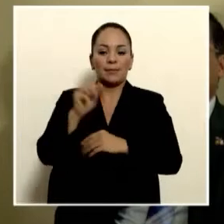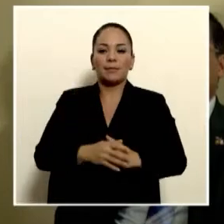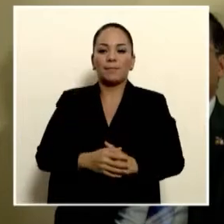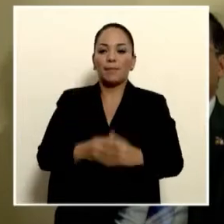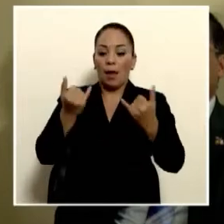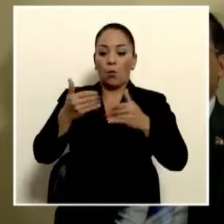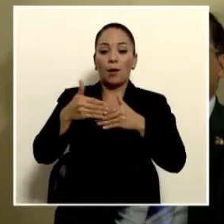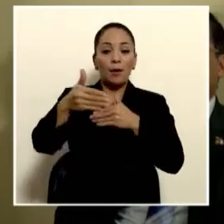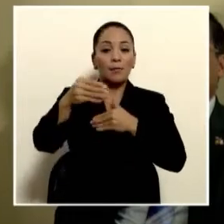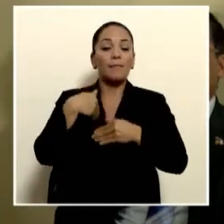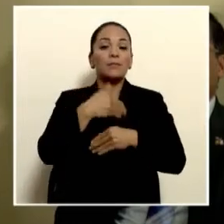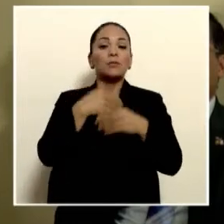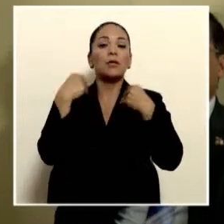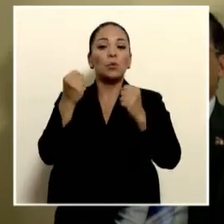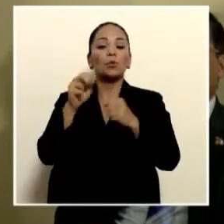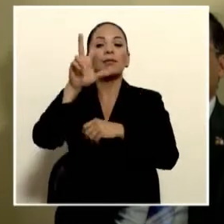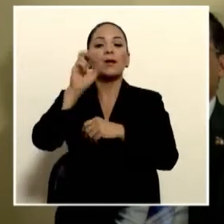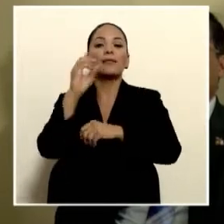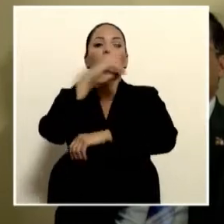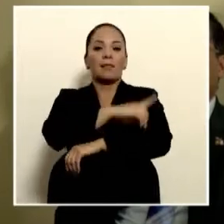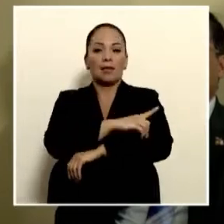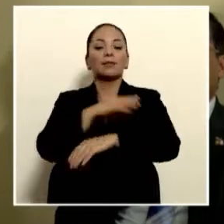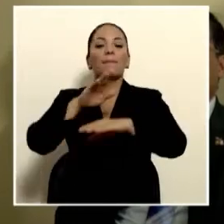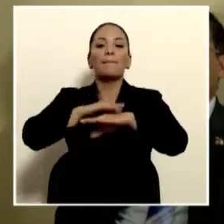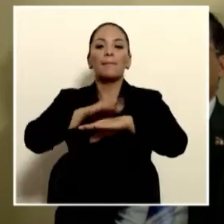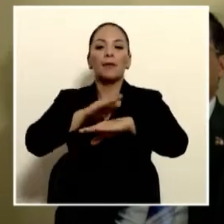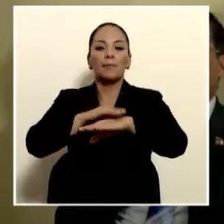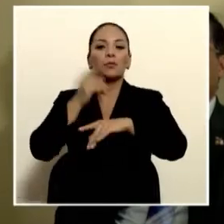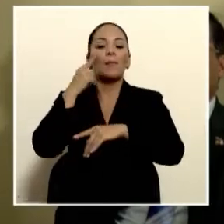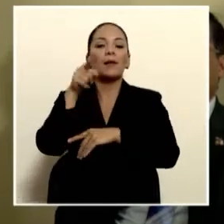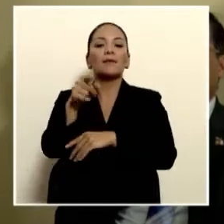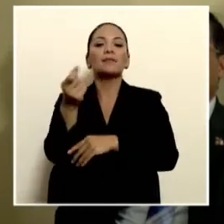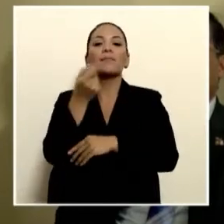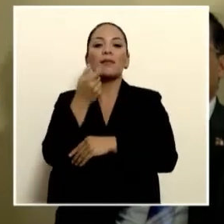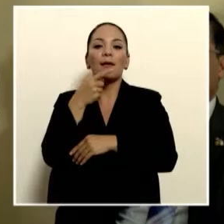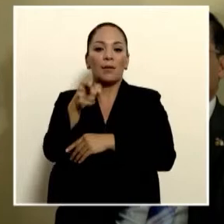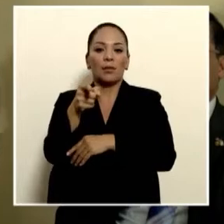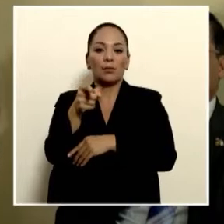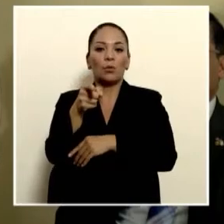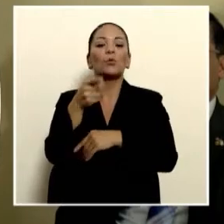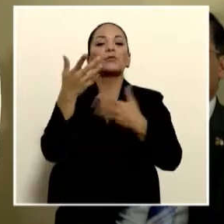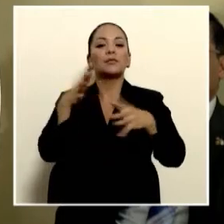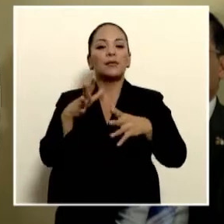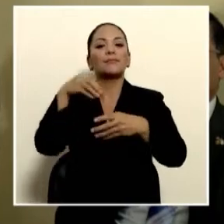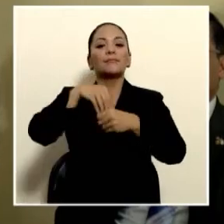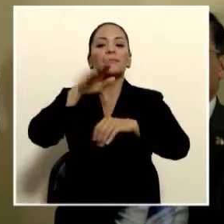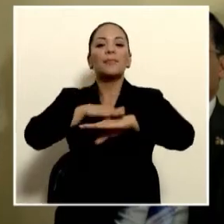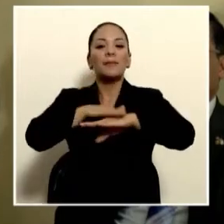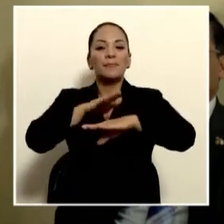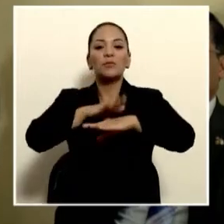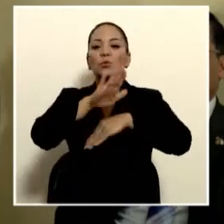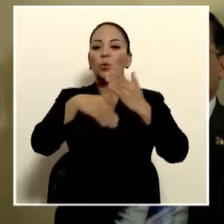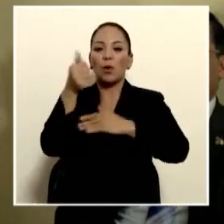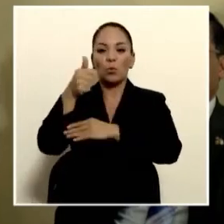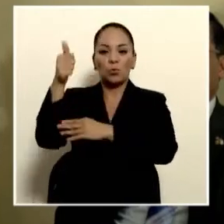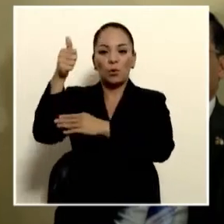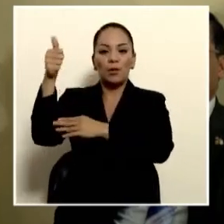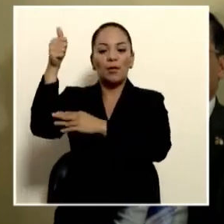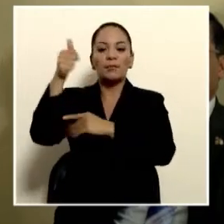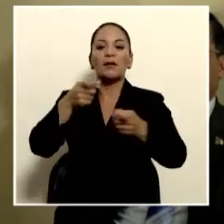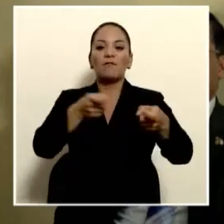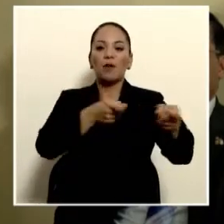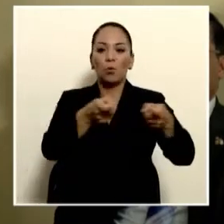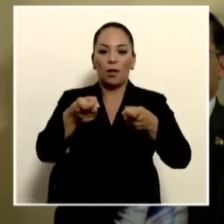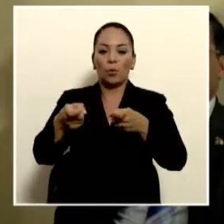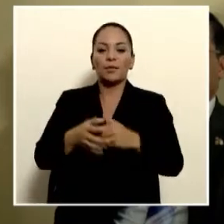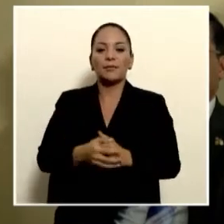adelante el Ministerio de Salud tiene 30 días para dar el permiso a ese medicamento que ya viene con los permisos de las autoridades